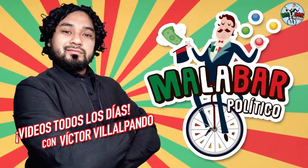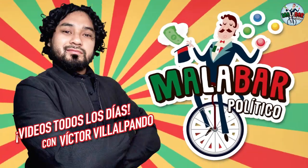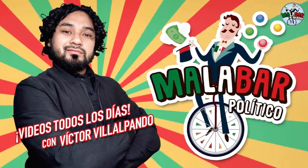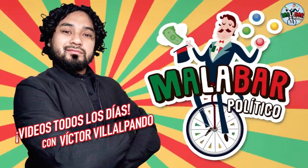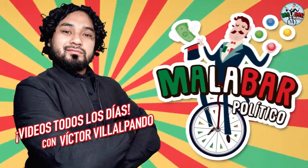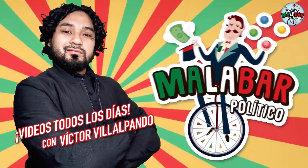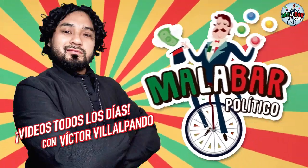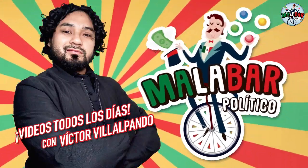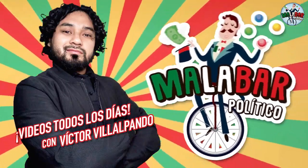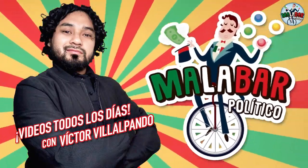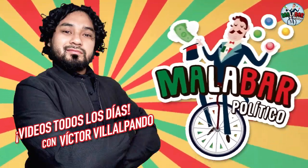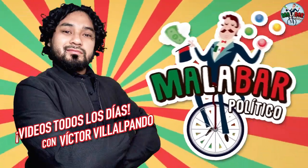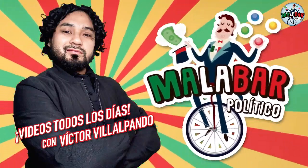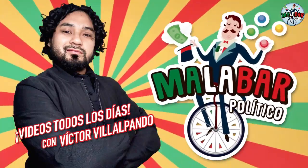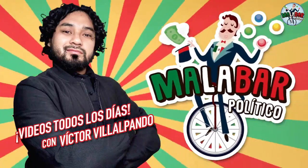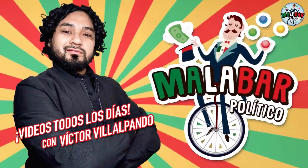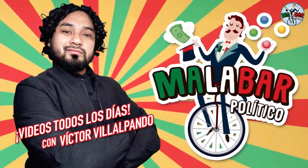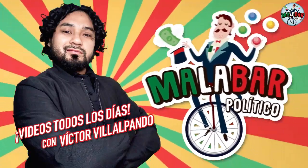no no no